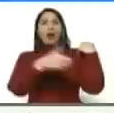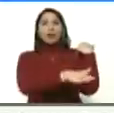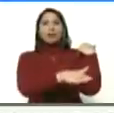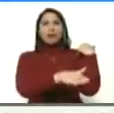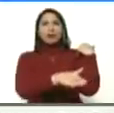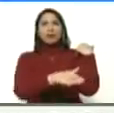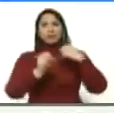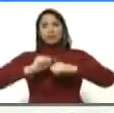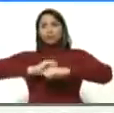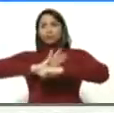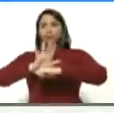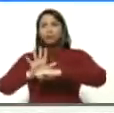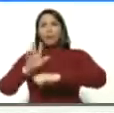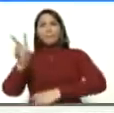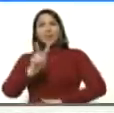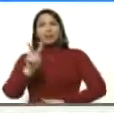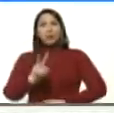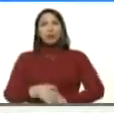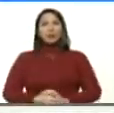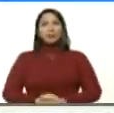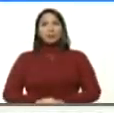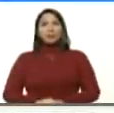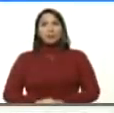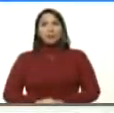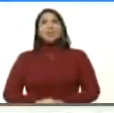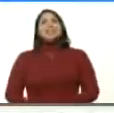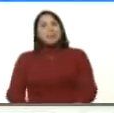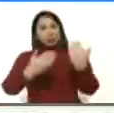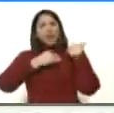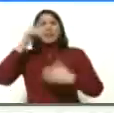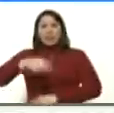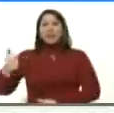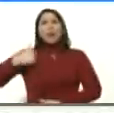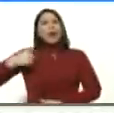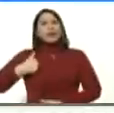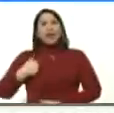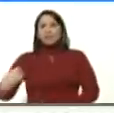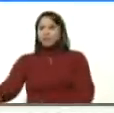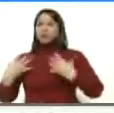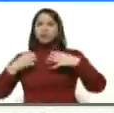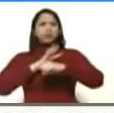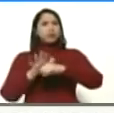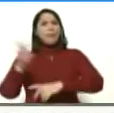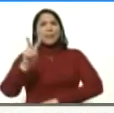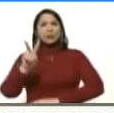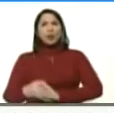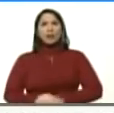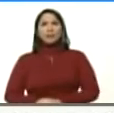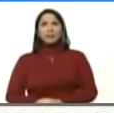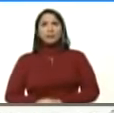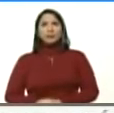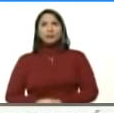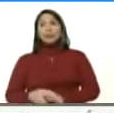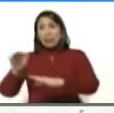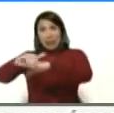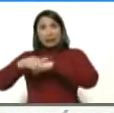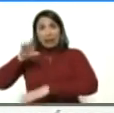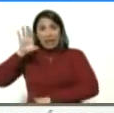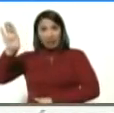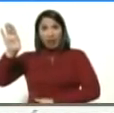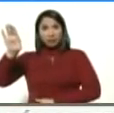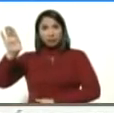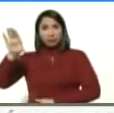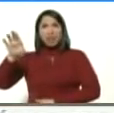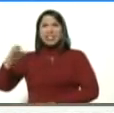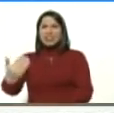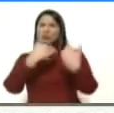de COVID-19 en Venezuela. Son responsables de cualquier contagiado de COVID-19 en Venezuela. Son responsables